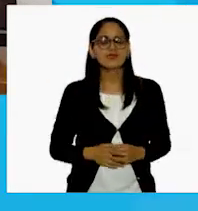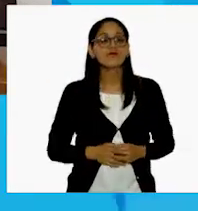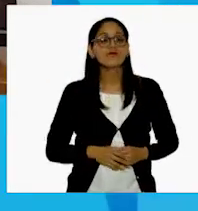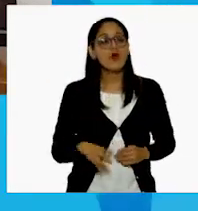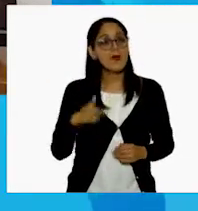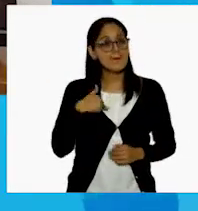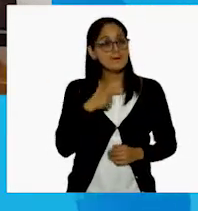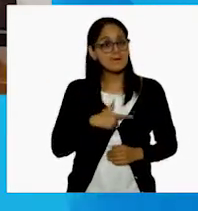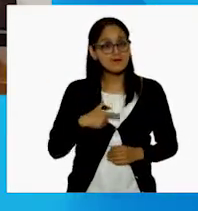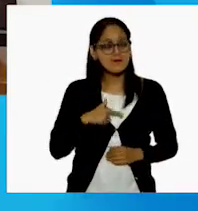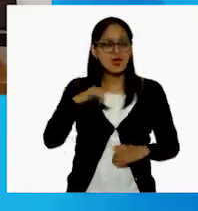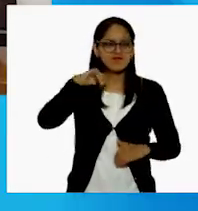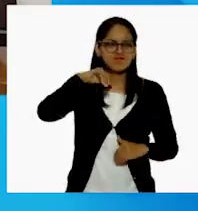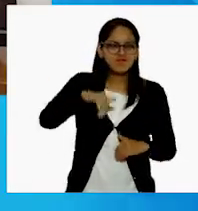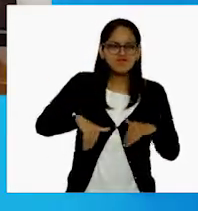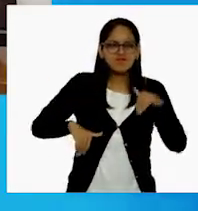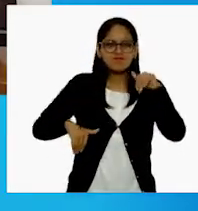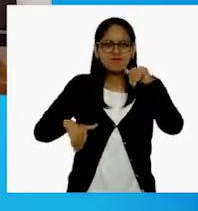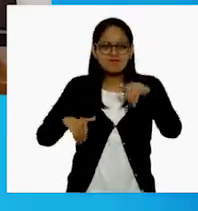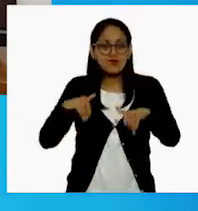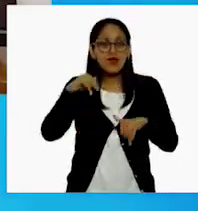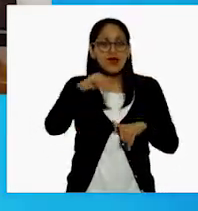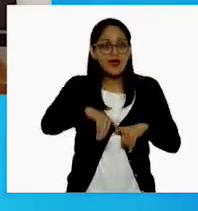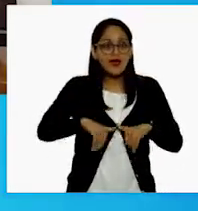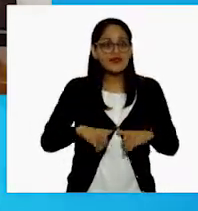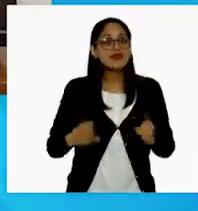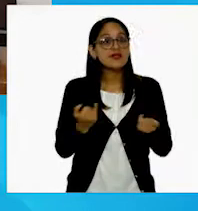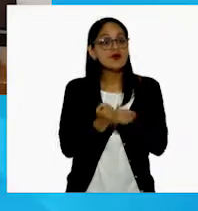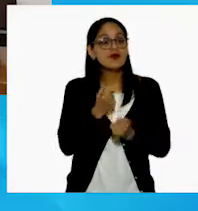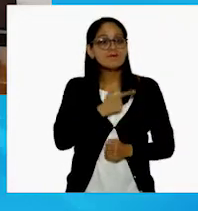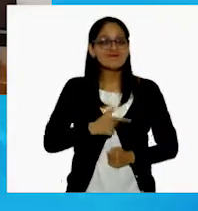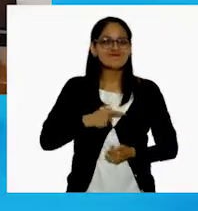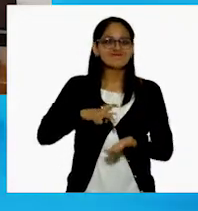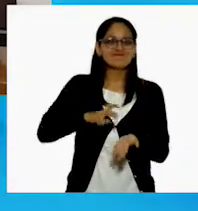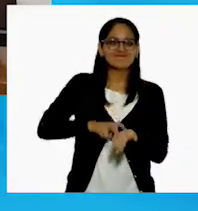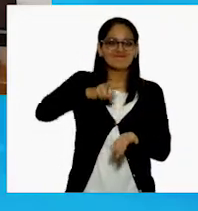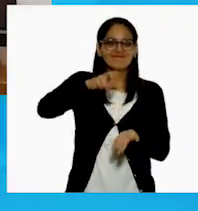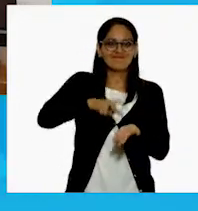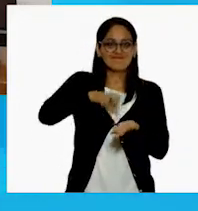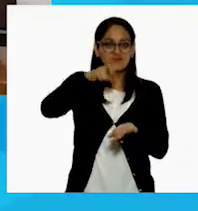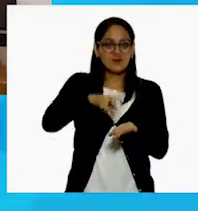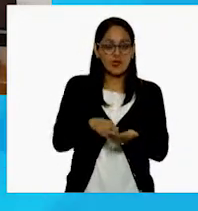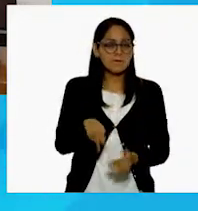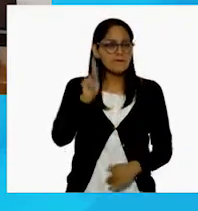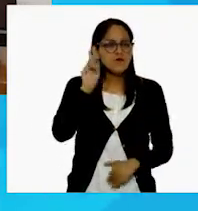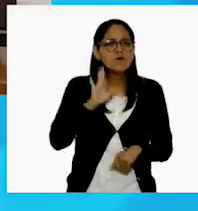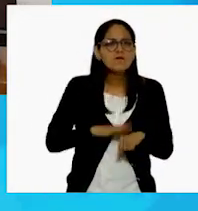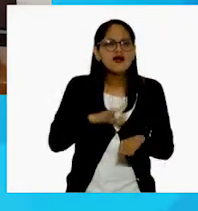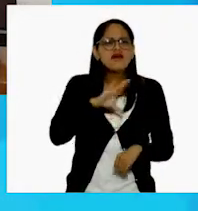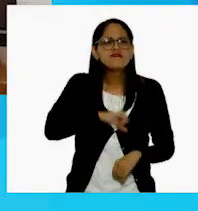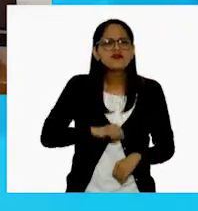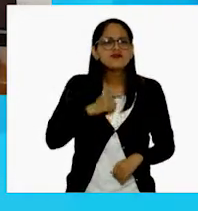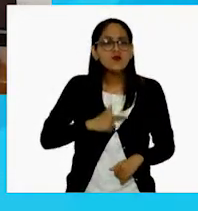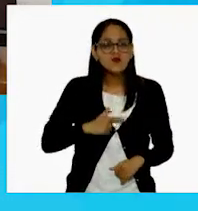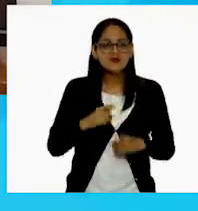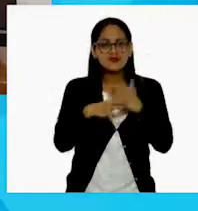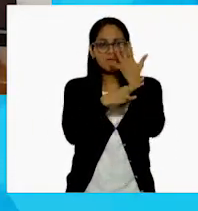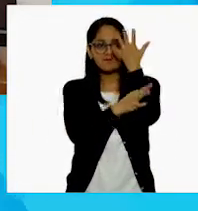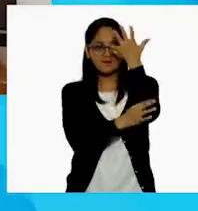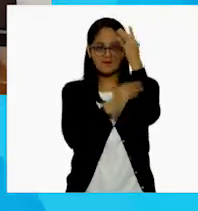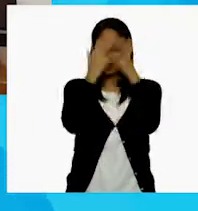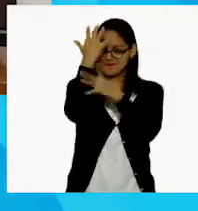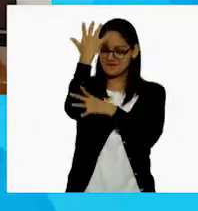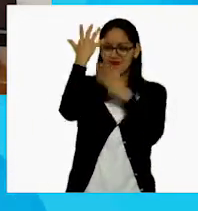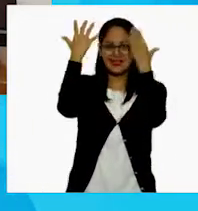gusta nadar y me gusta saltar. Pero más me gustan mis brazos